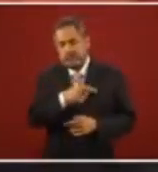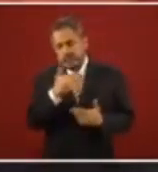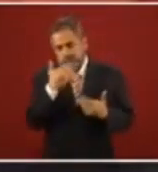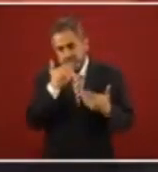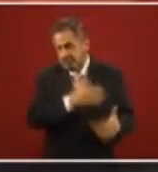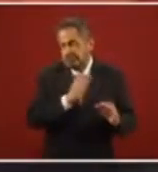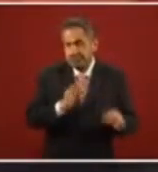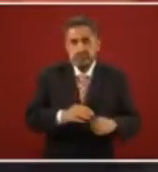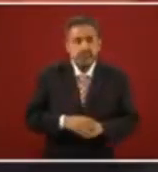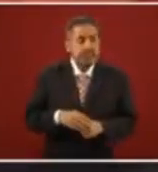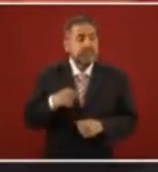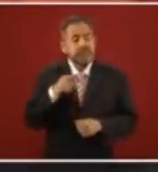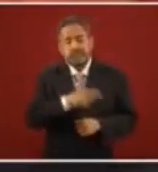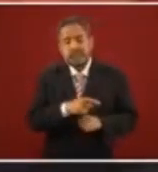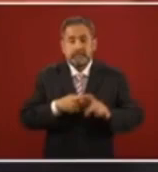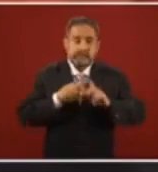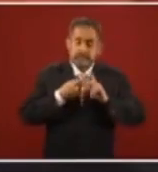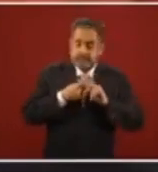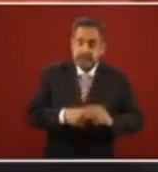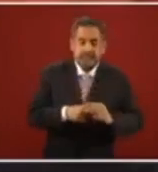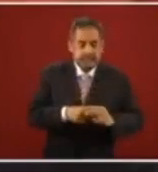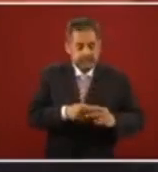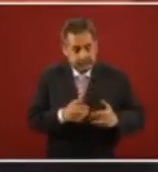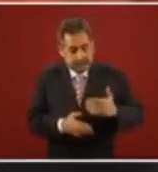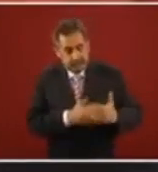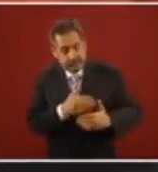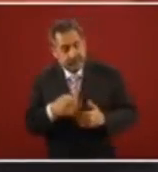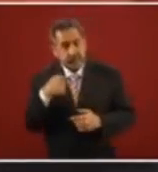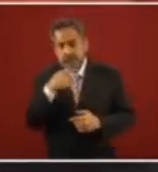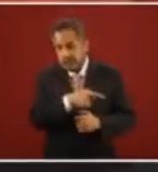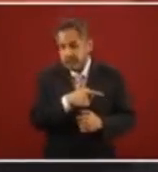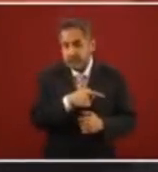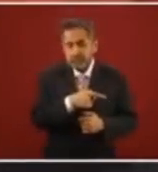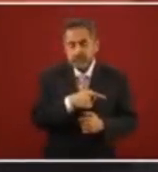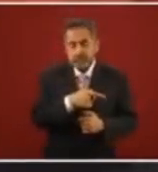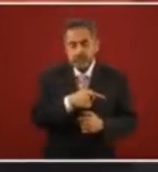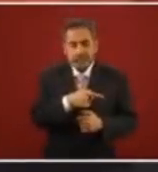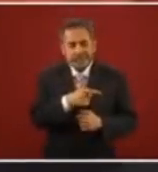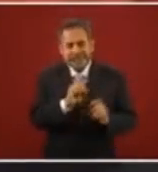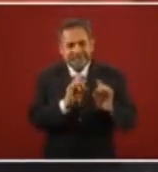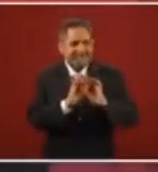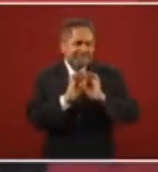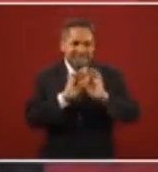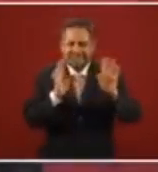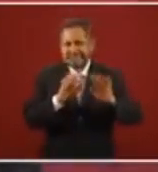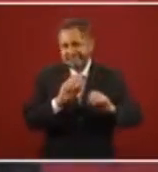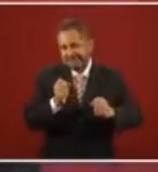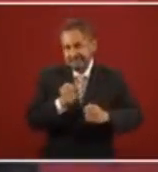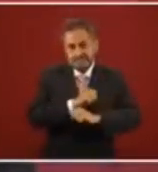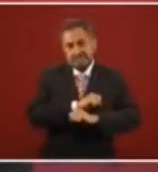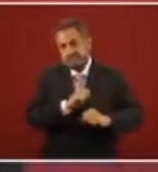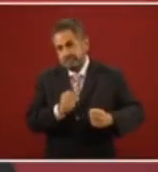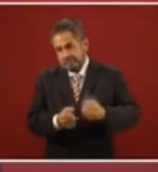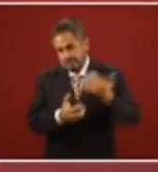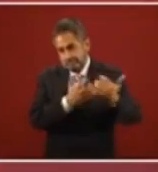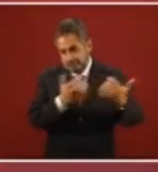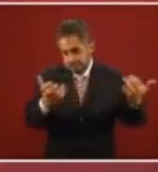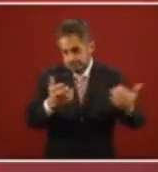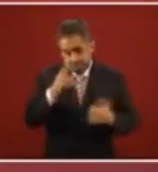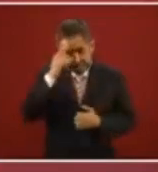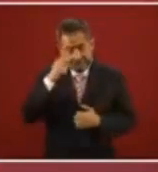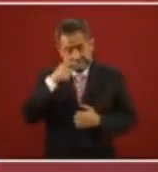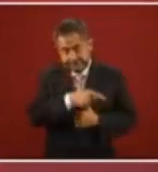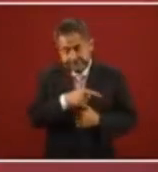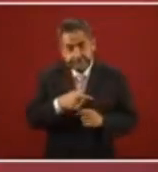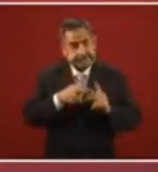que se presenta esta tragedia desde que se da a